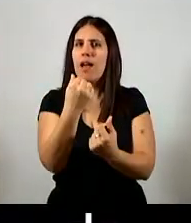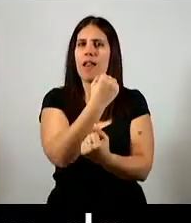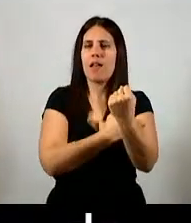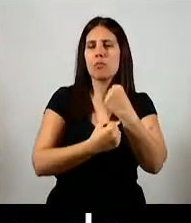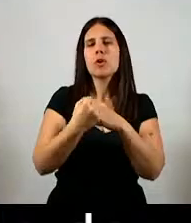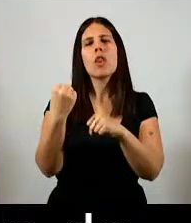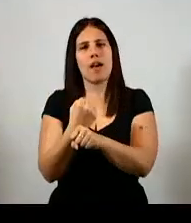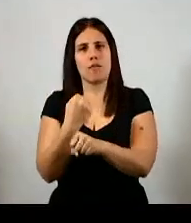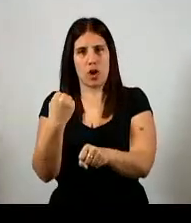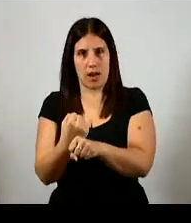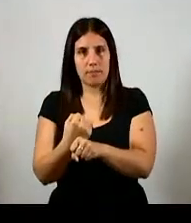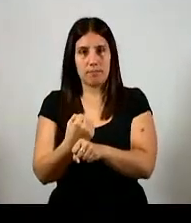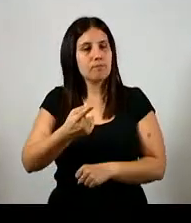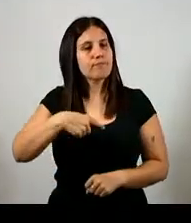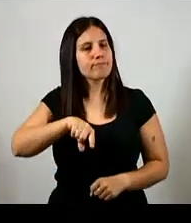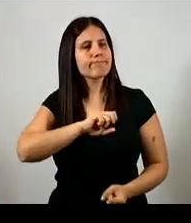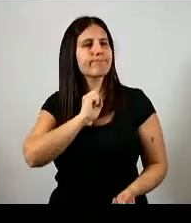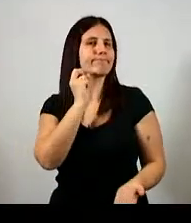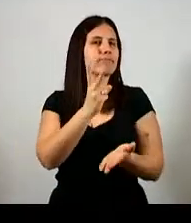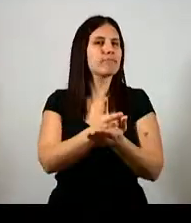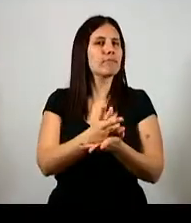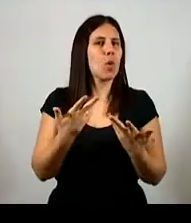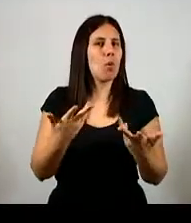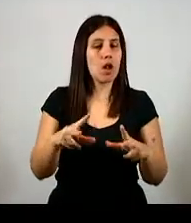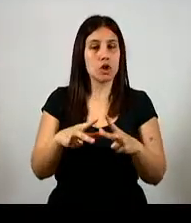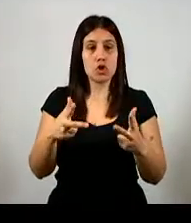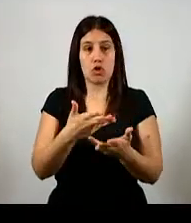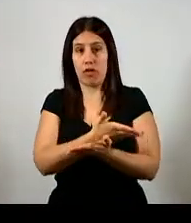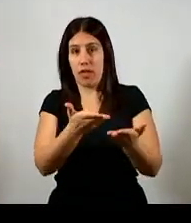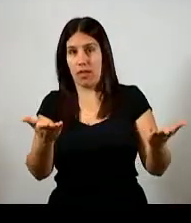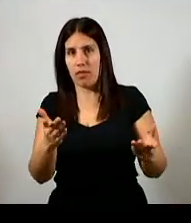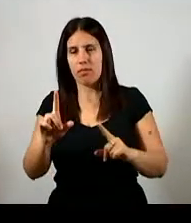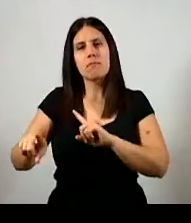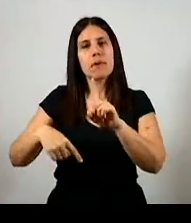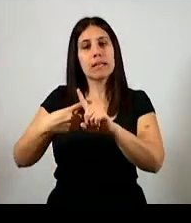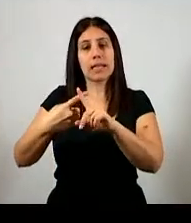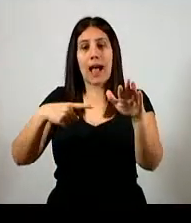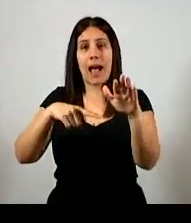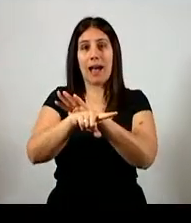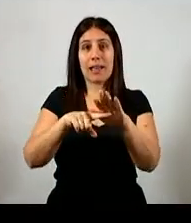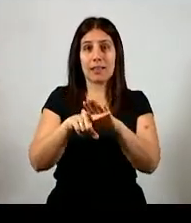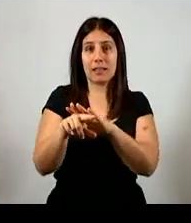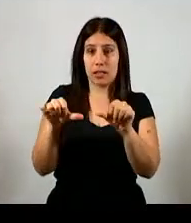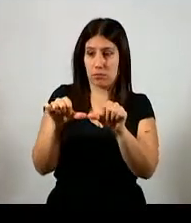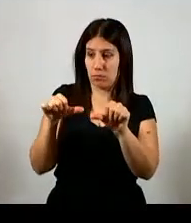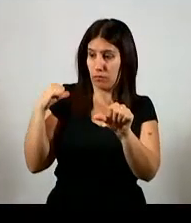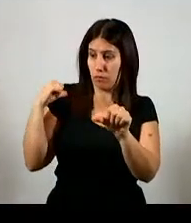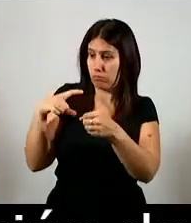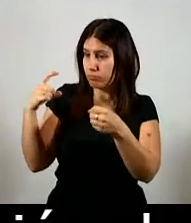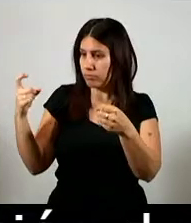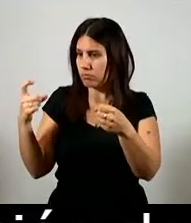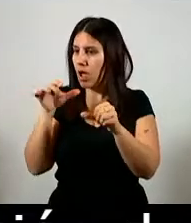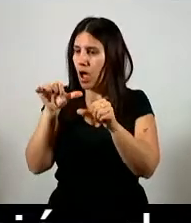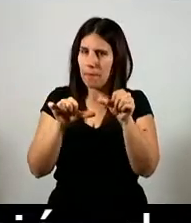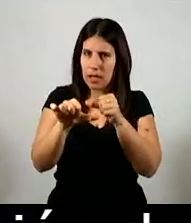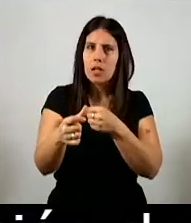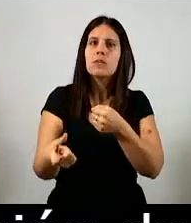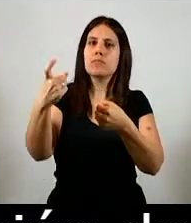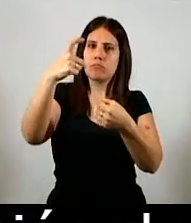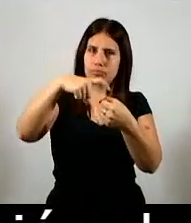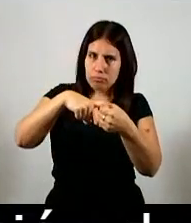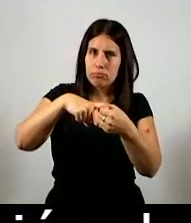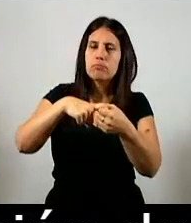la implicación de la sociedad, la participación de agentes que hasta ahora habían quedado fuera y, en definitiva, un